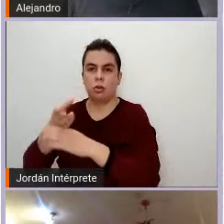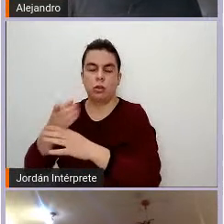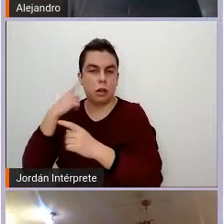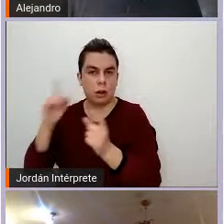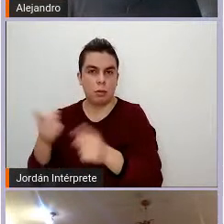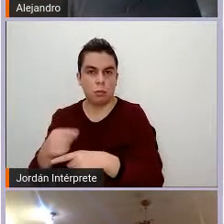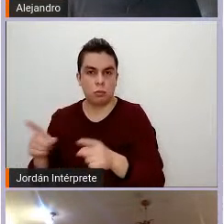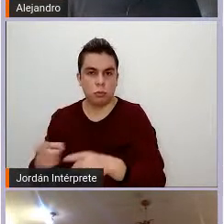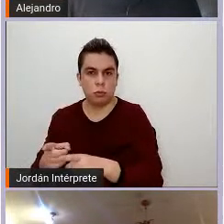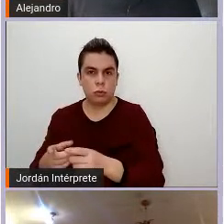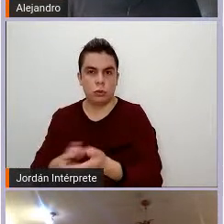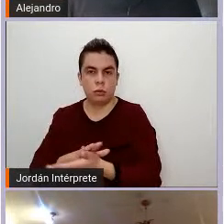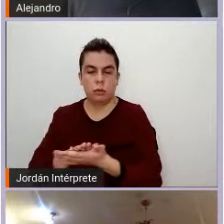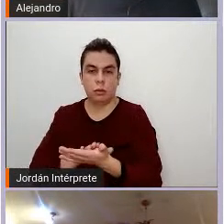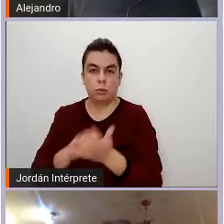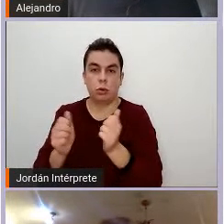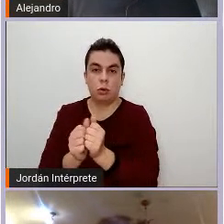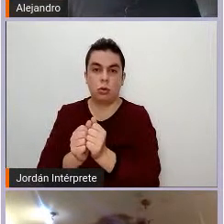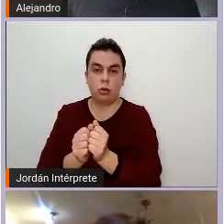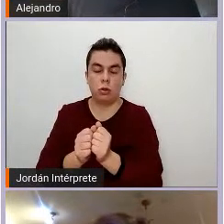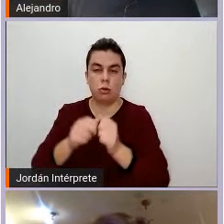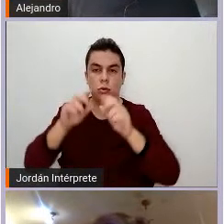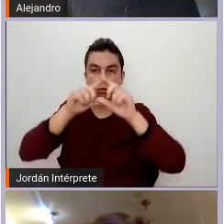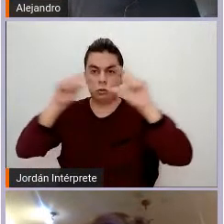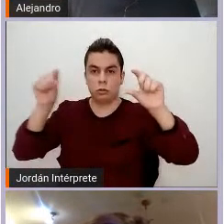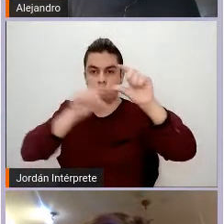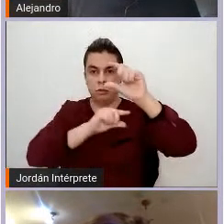a través de una partitura para simbolizar el